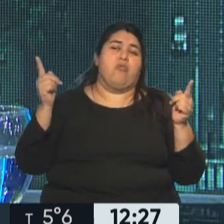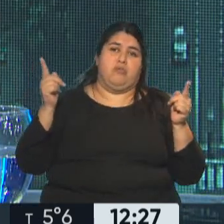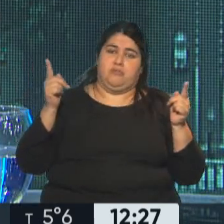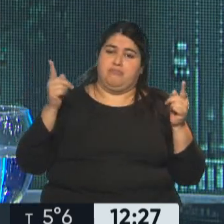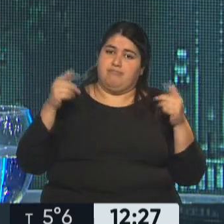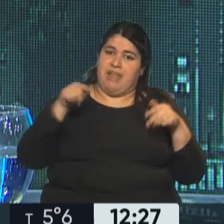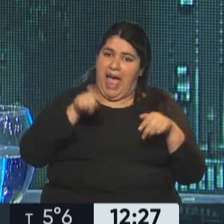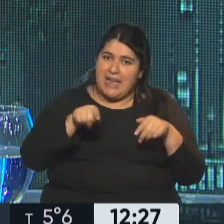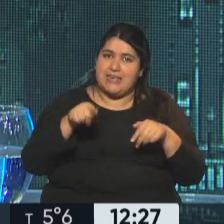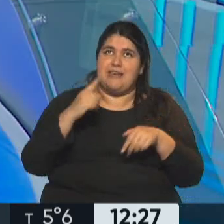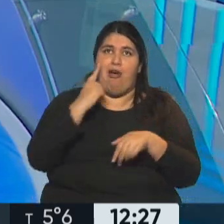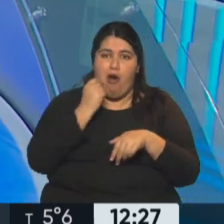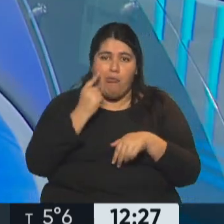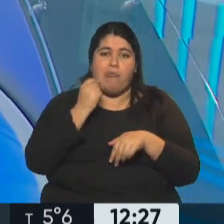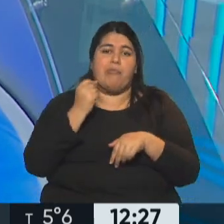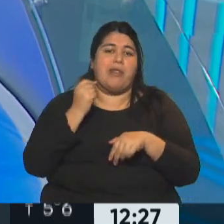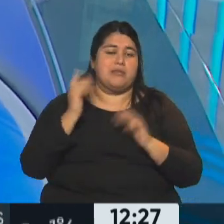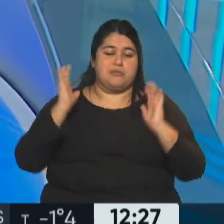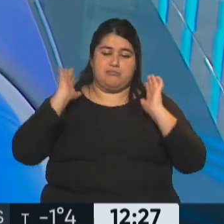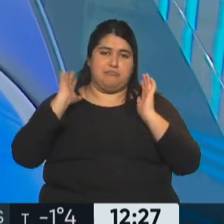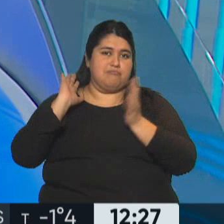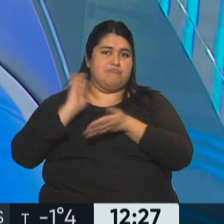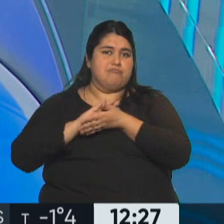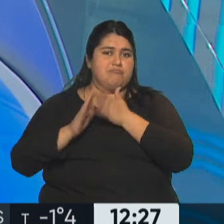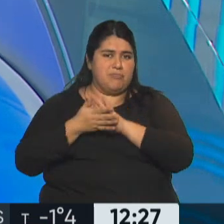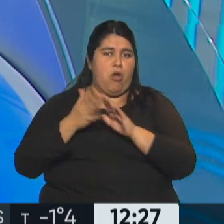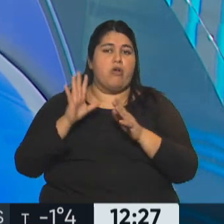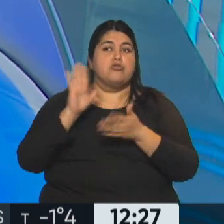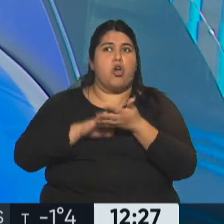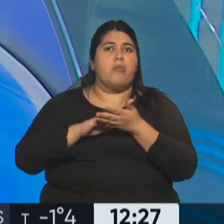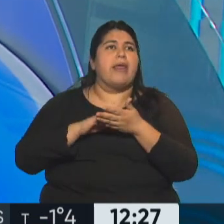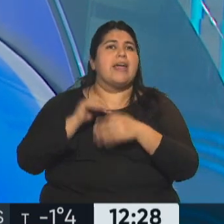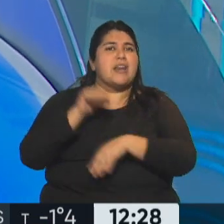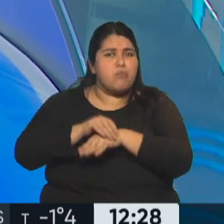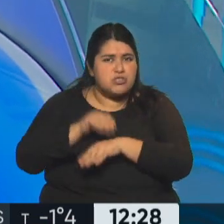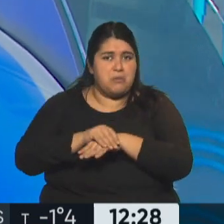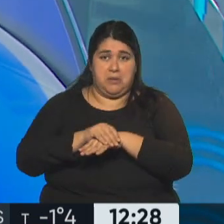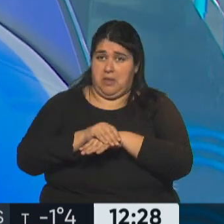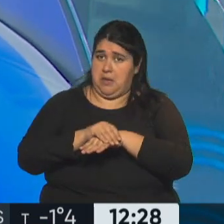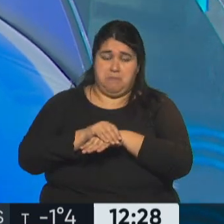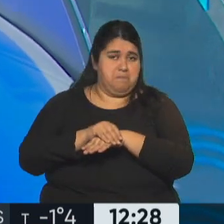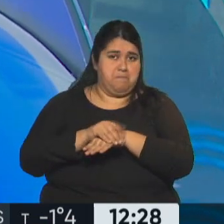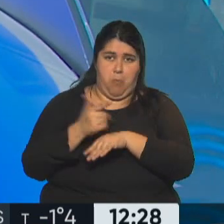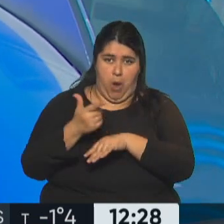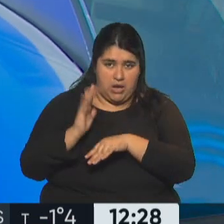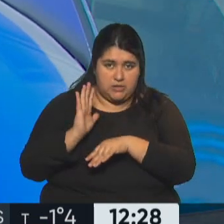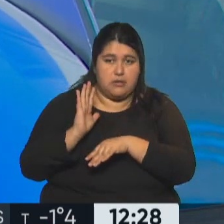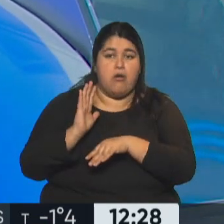entonces hay ahí varones disolutos en materia del compromiso fundamental que tienen, nada menos que